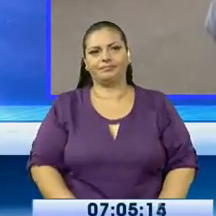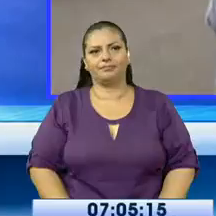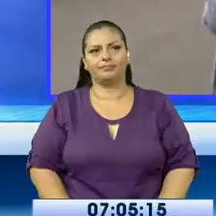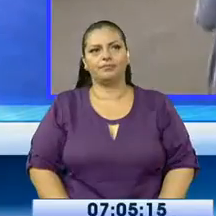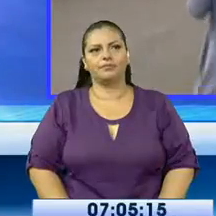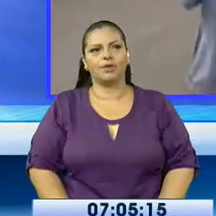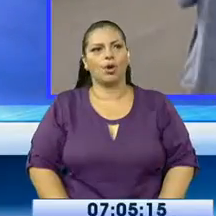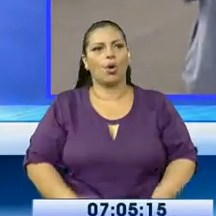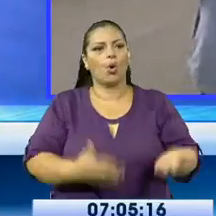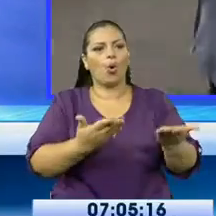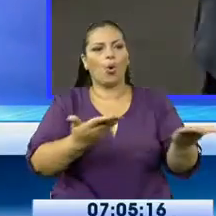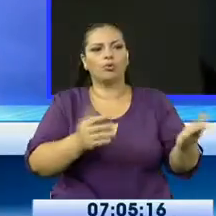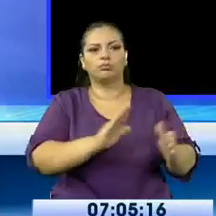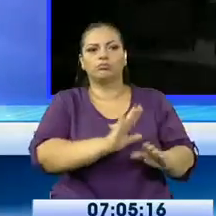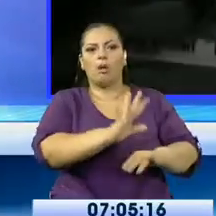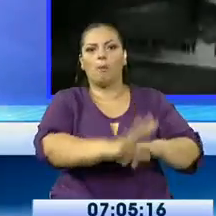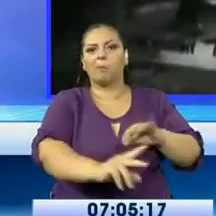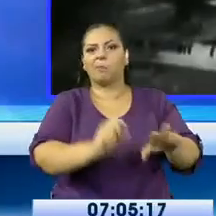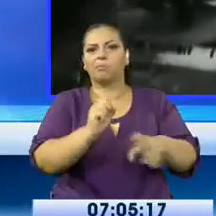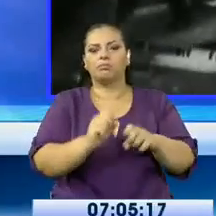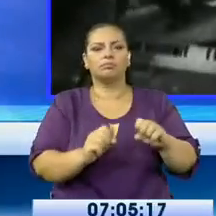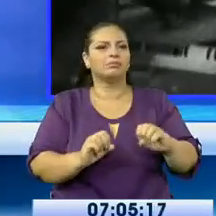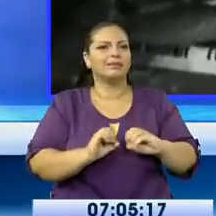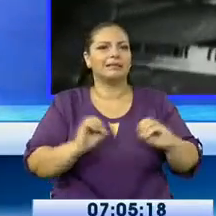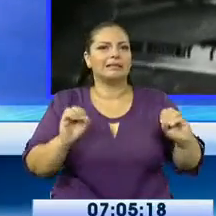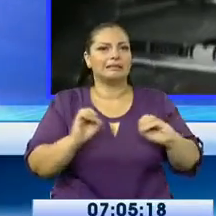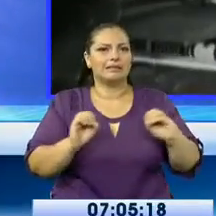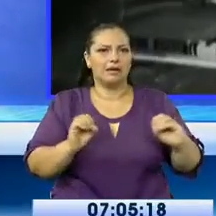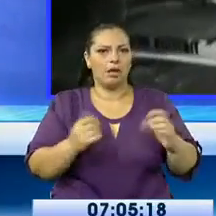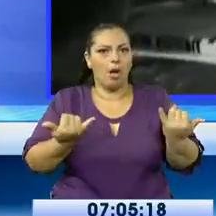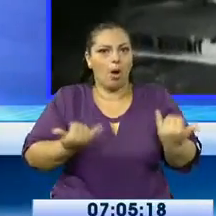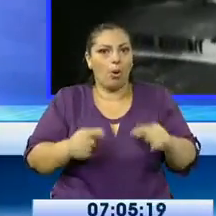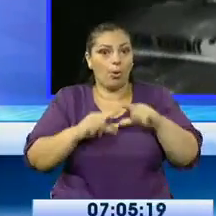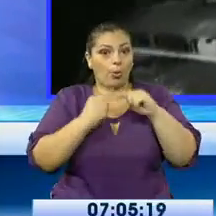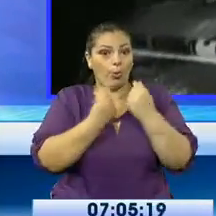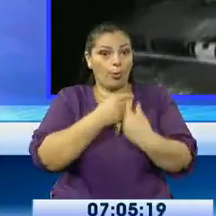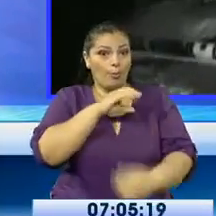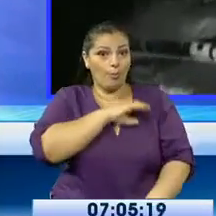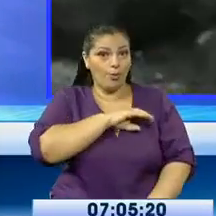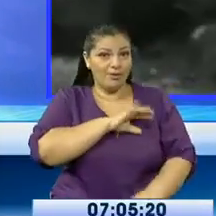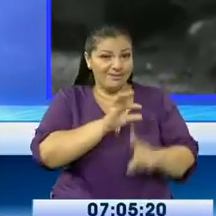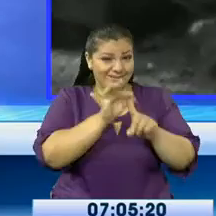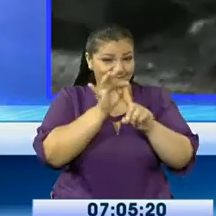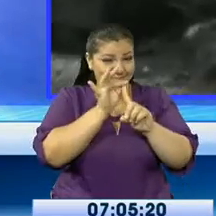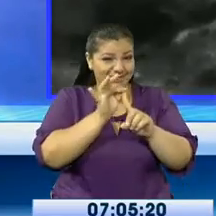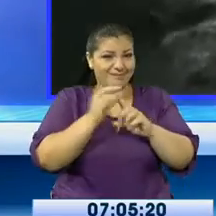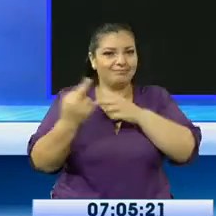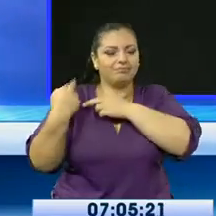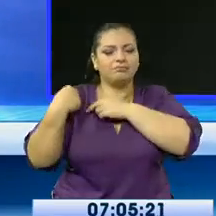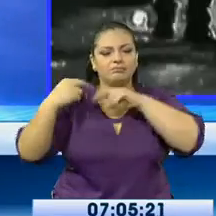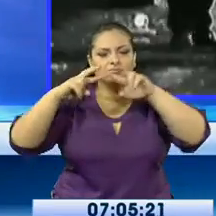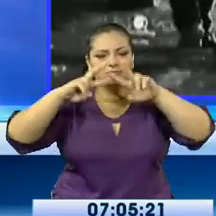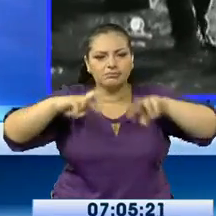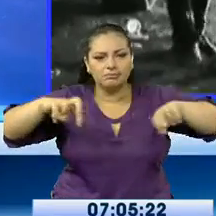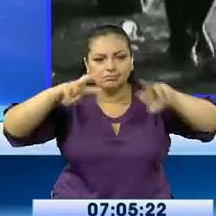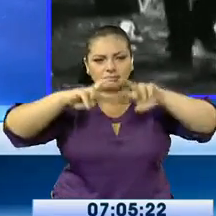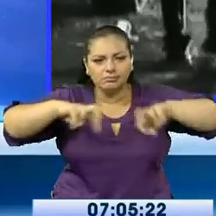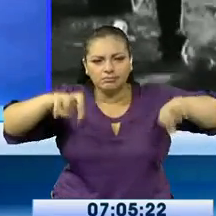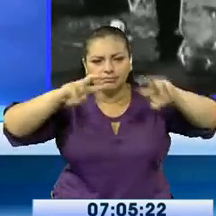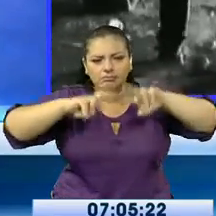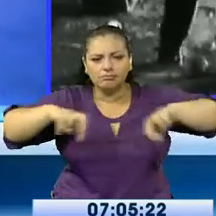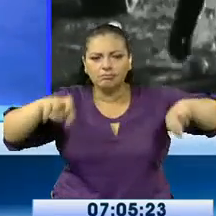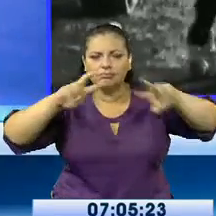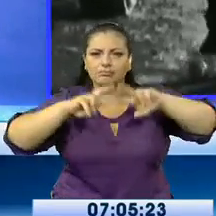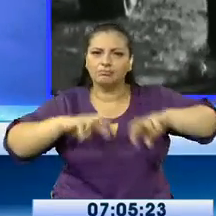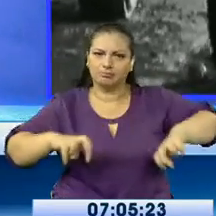Entonces, hay información que están manejando las unidades especializadas de la Policía Nacional, las mismas que posterior darán